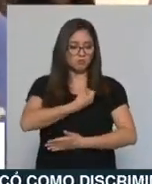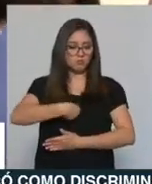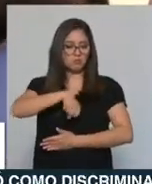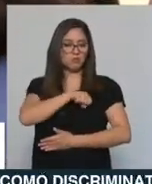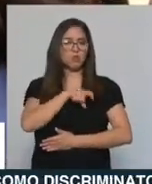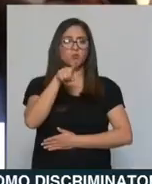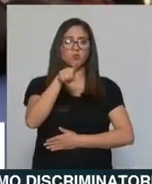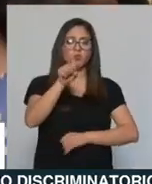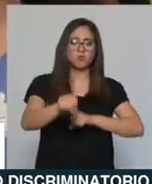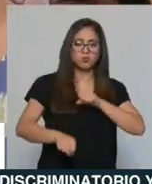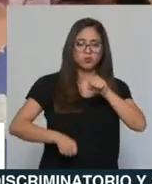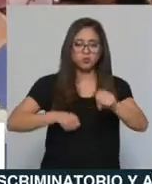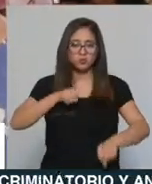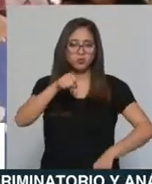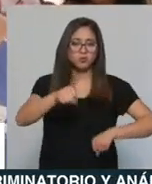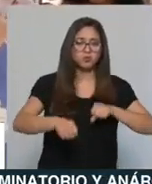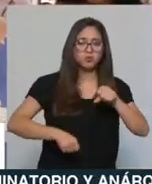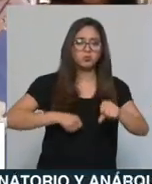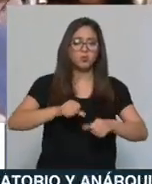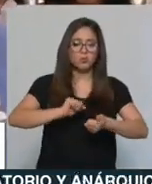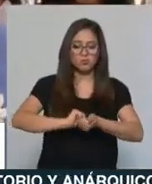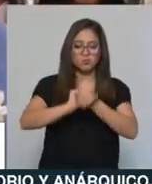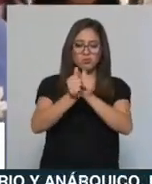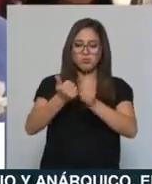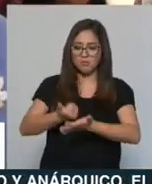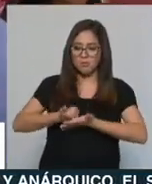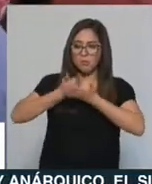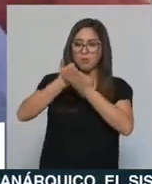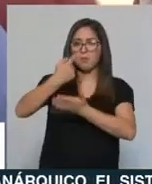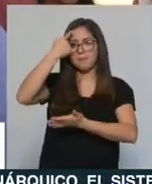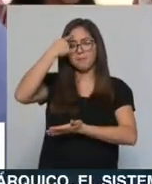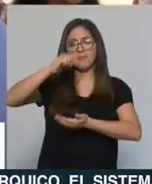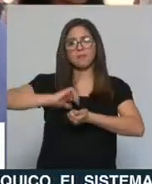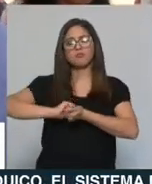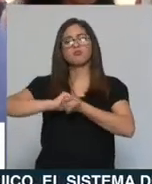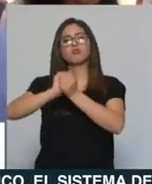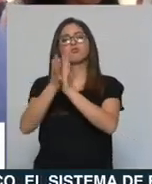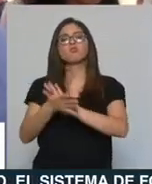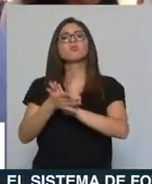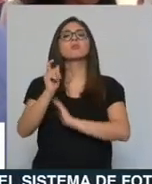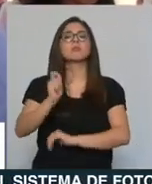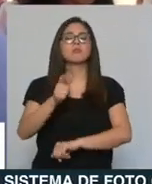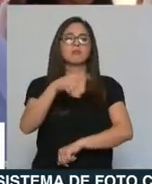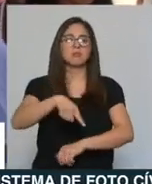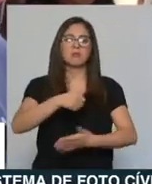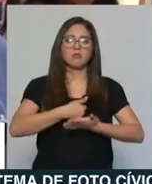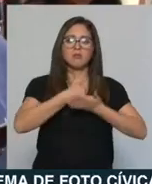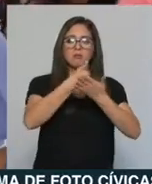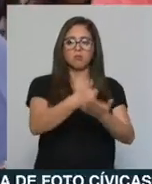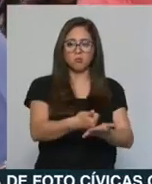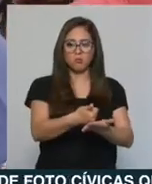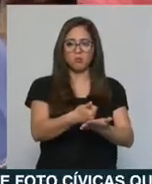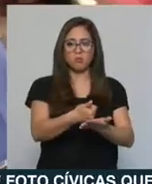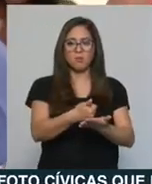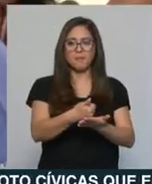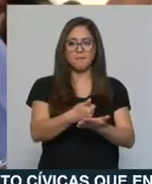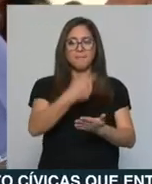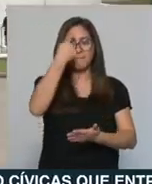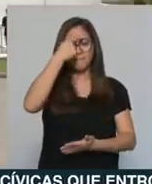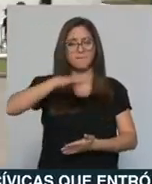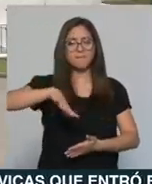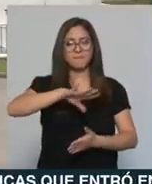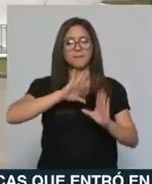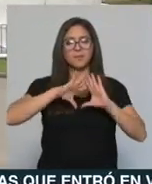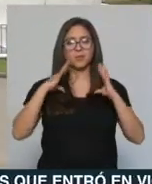aquí pedaleando y lo útiles que pueden ser, como pues ayudar mucho precisamente al